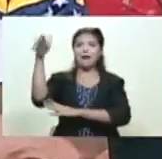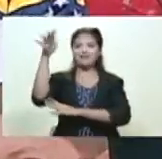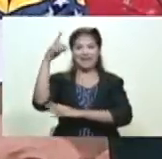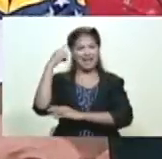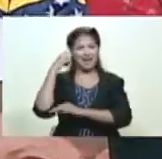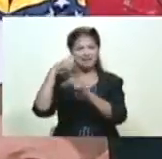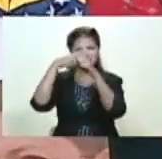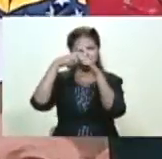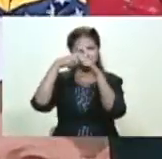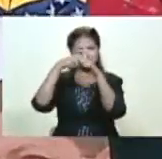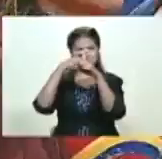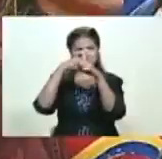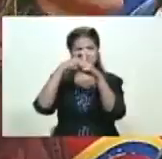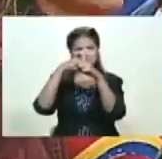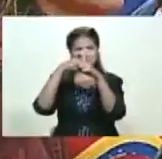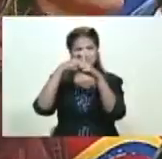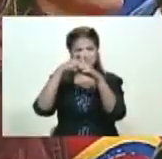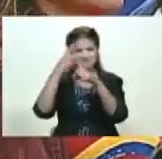nazis.